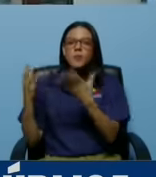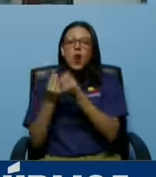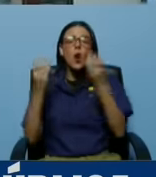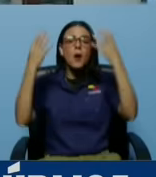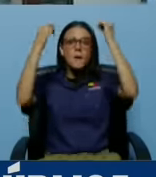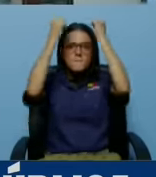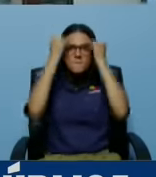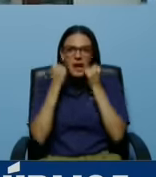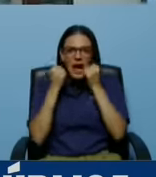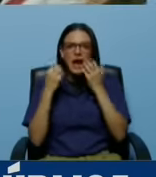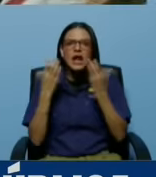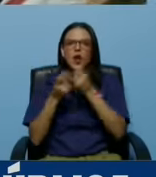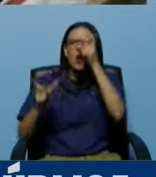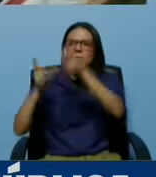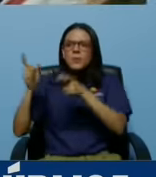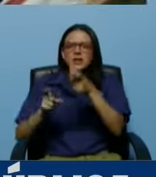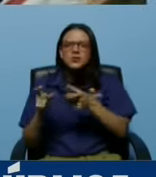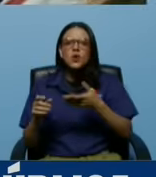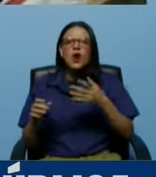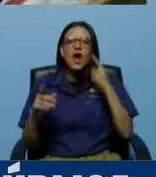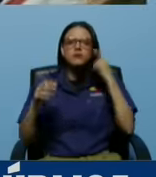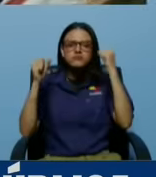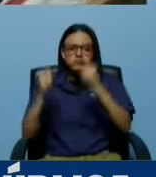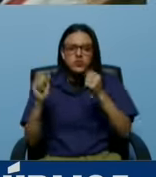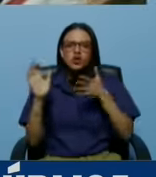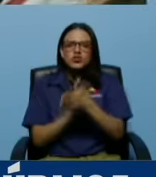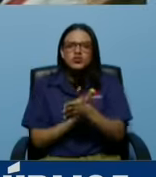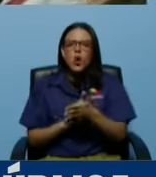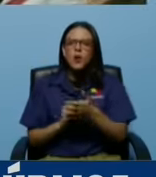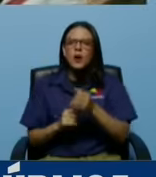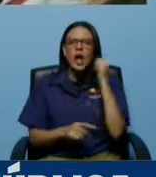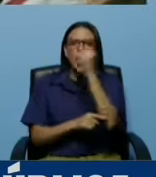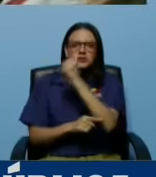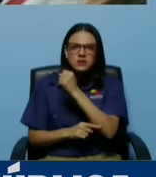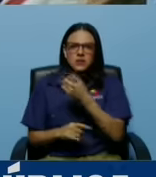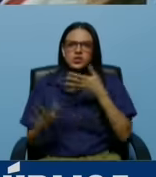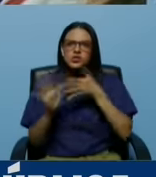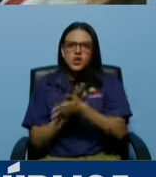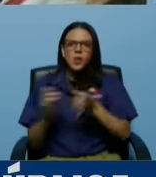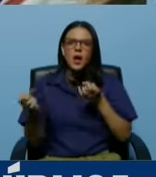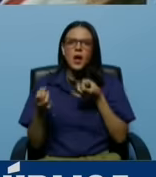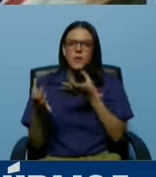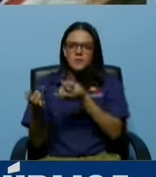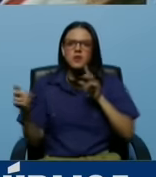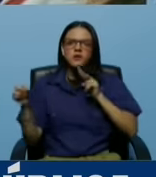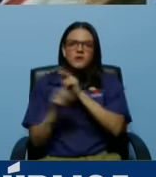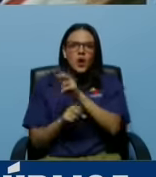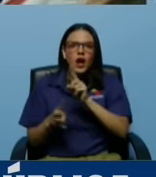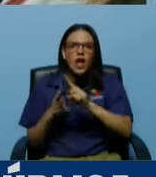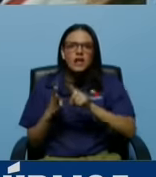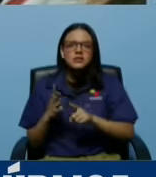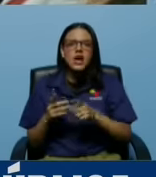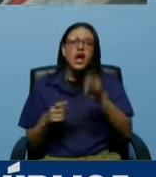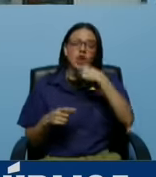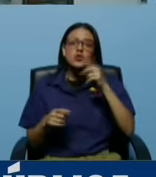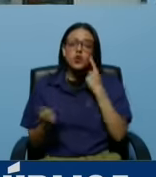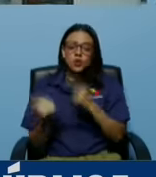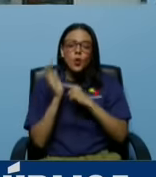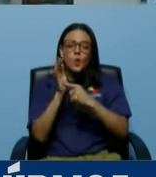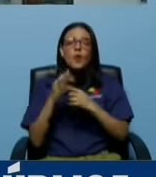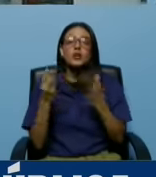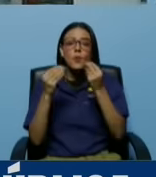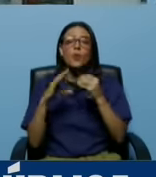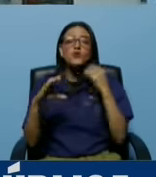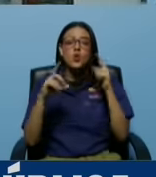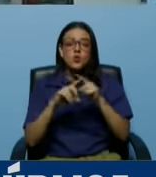vinculados a personas al margen de la ley, que no les importaba, como pudimos ver en el video que transmitimos ese día en el Consejo